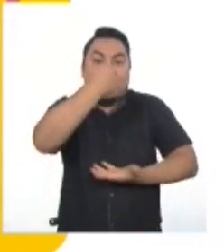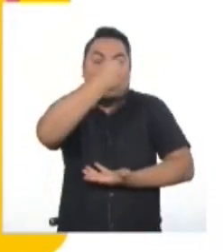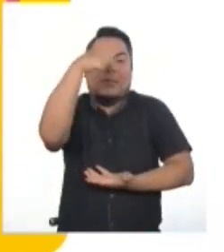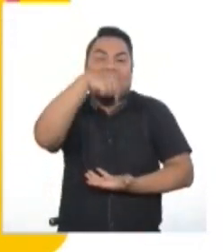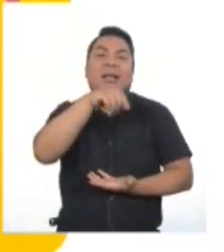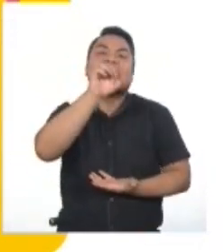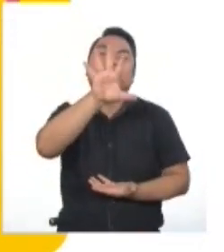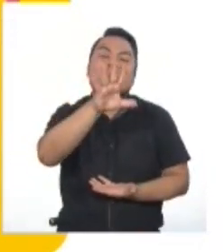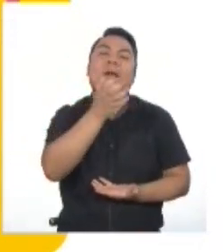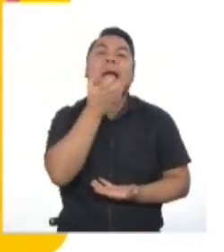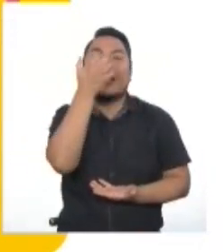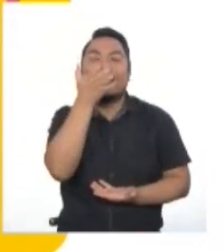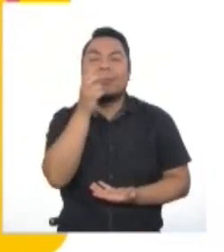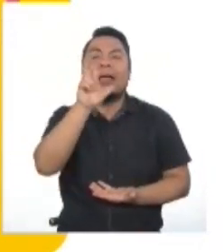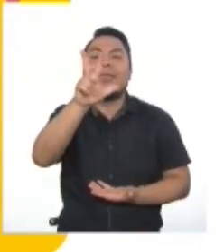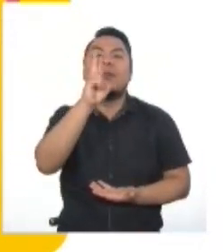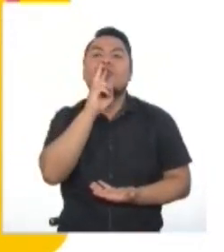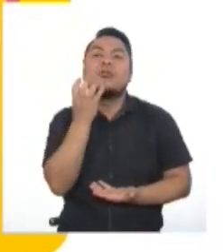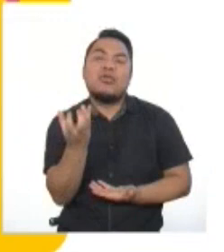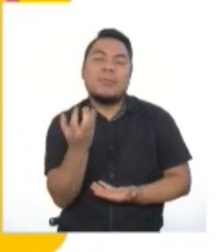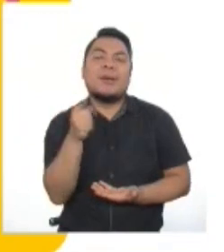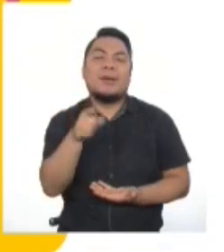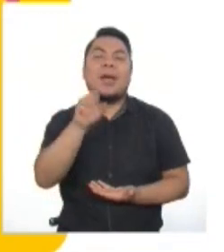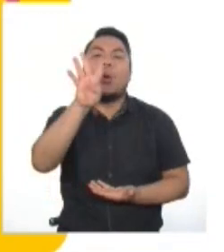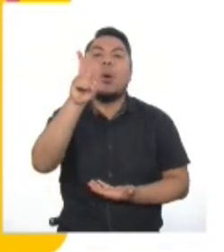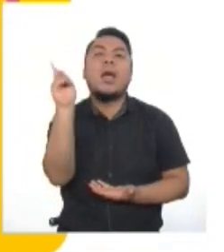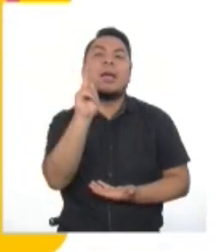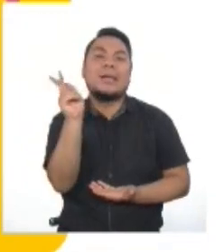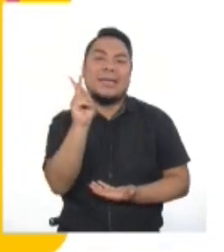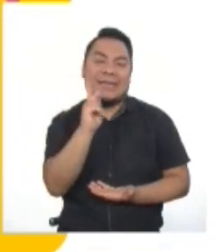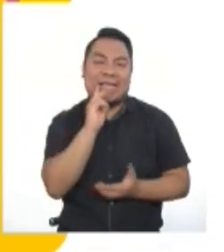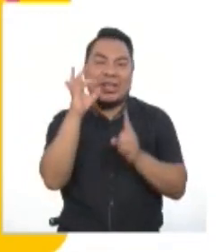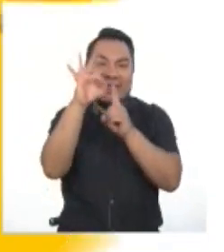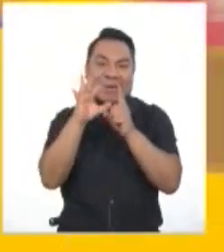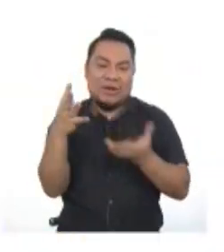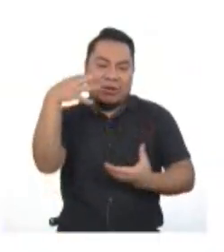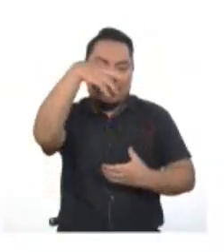5 manzanas, 3 tomates y 4 kilos de trigo.